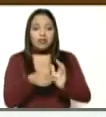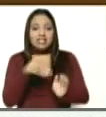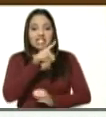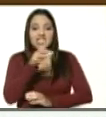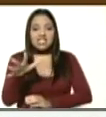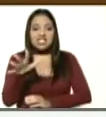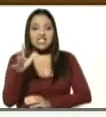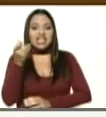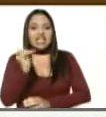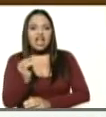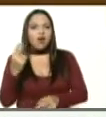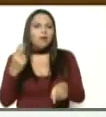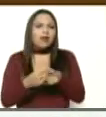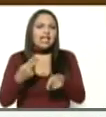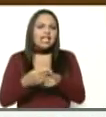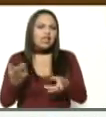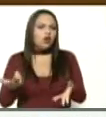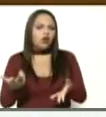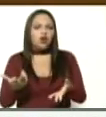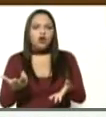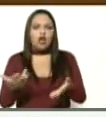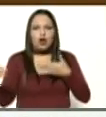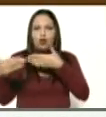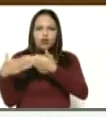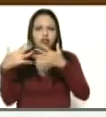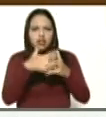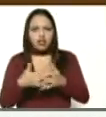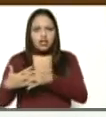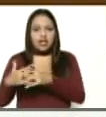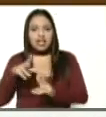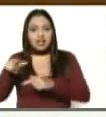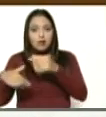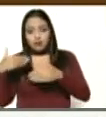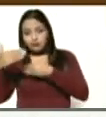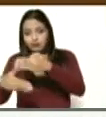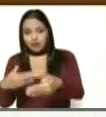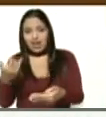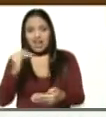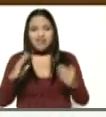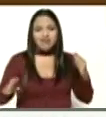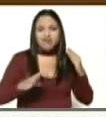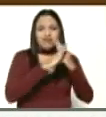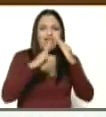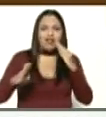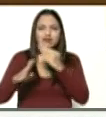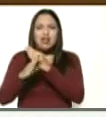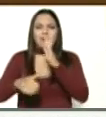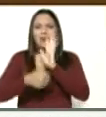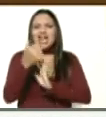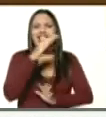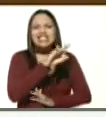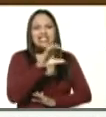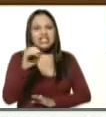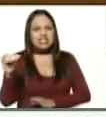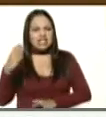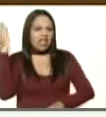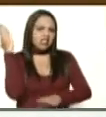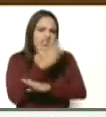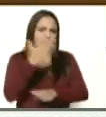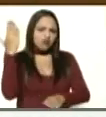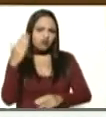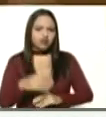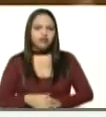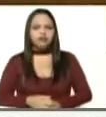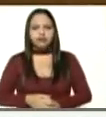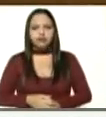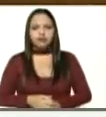y extraordinaria por parte del imperio, y a partir de ahí el conjunto de sanciones, más de 300 van ya, sanciones,